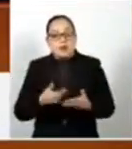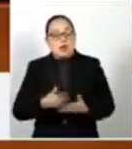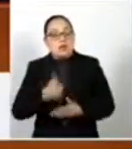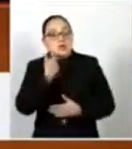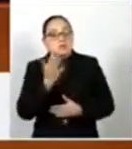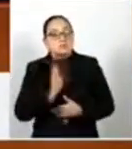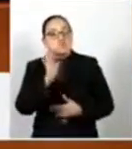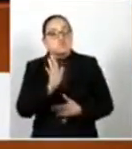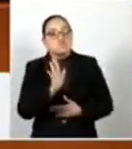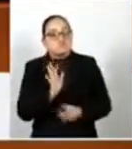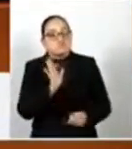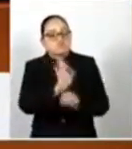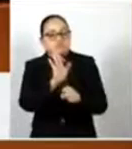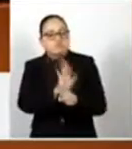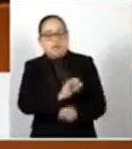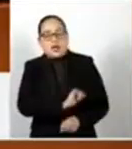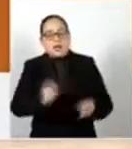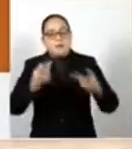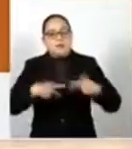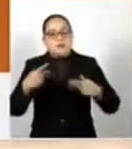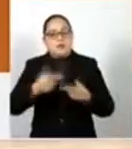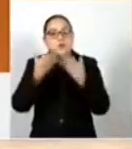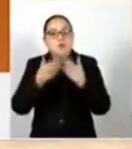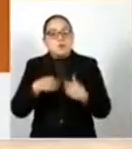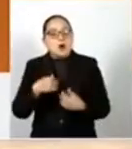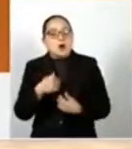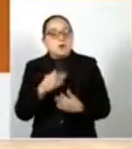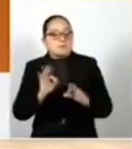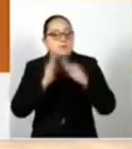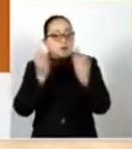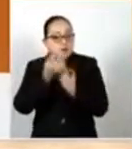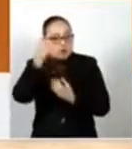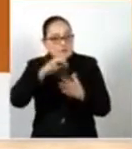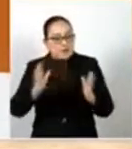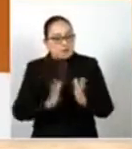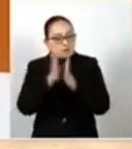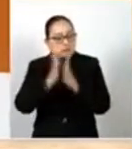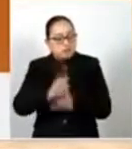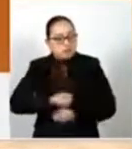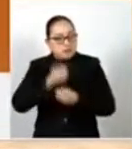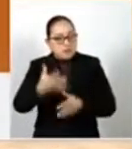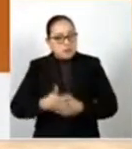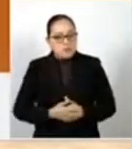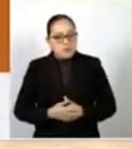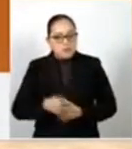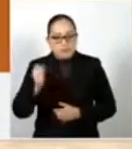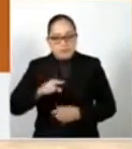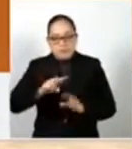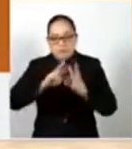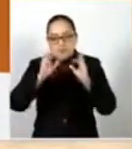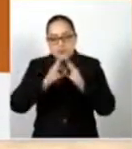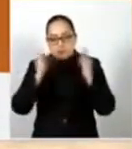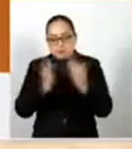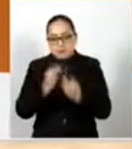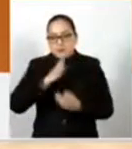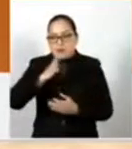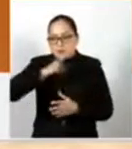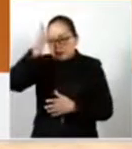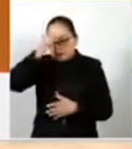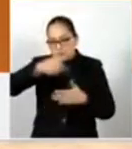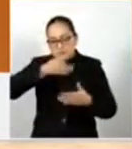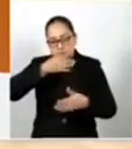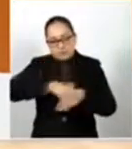voz por quienes no la tienen. Adicionalmente, quiero comentarles en el mismo tenor que hemos presentado un punto de